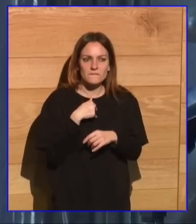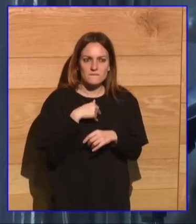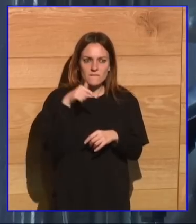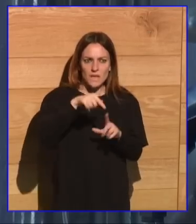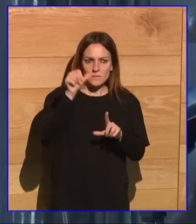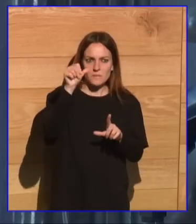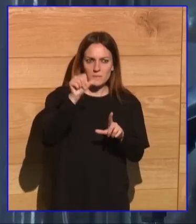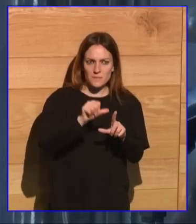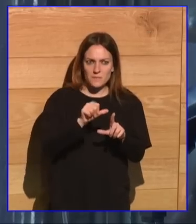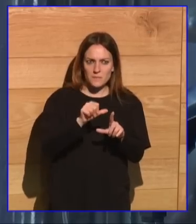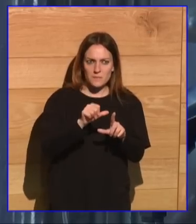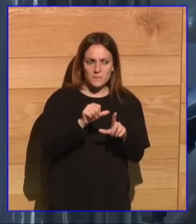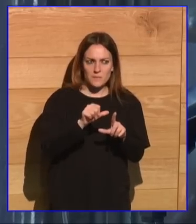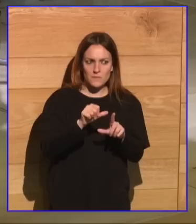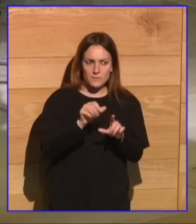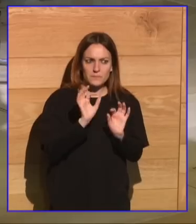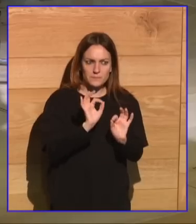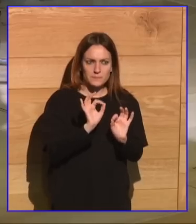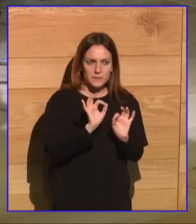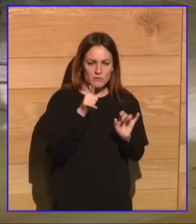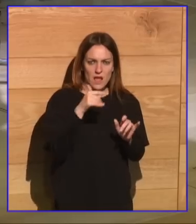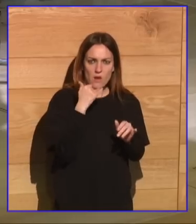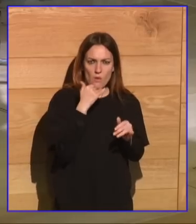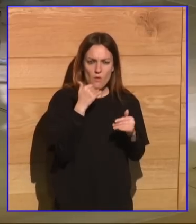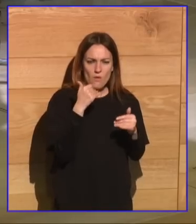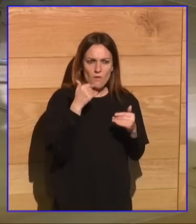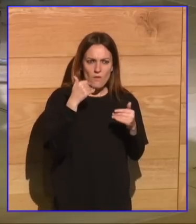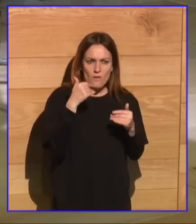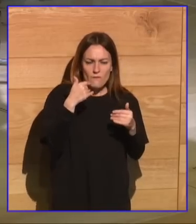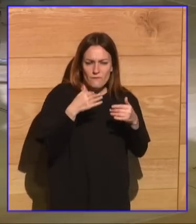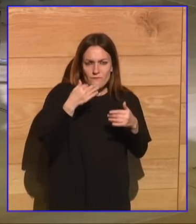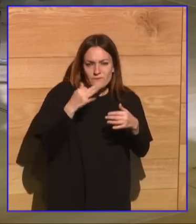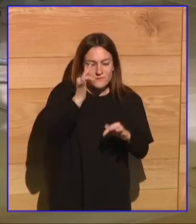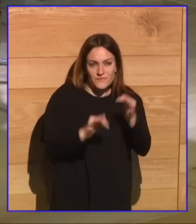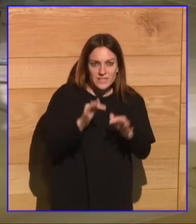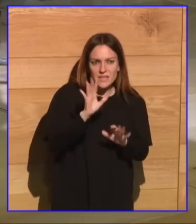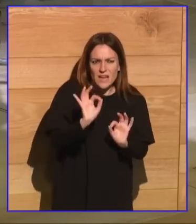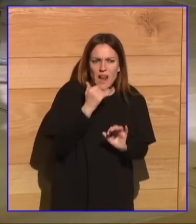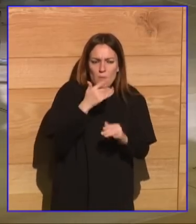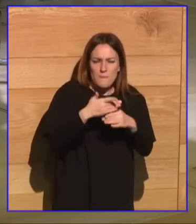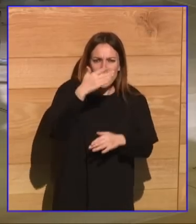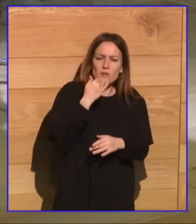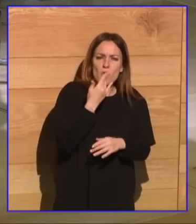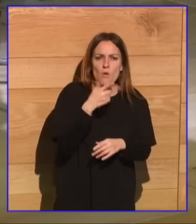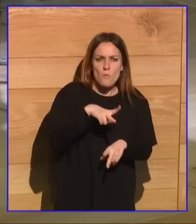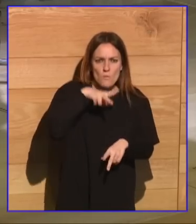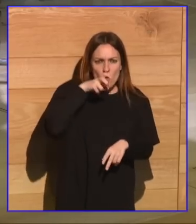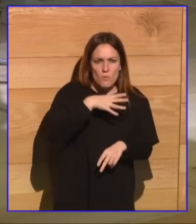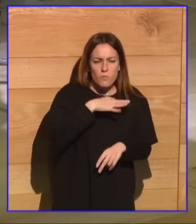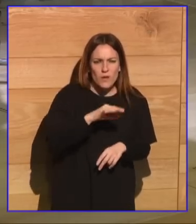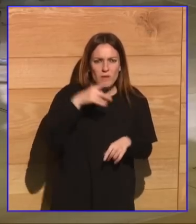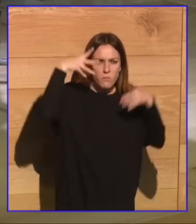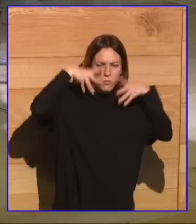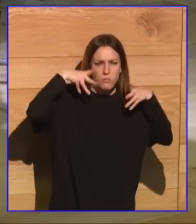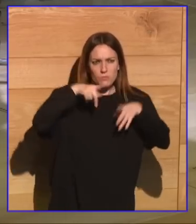es muy, muy, Es casi física. orgánica, es decir, las paredes parecen respirar y sudar. De una forma